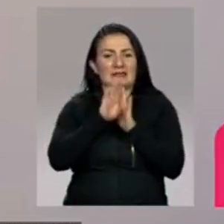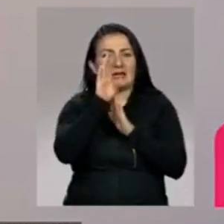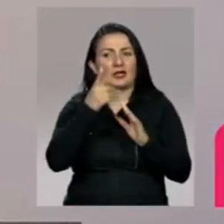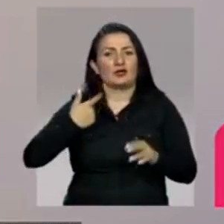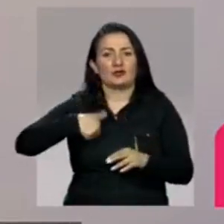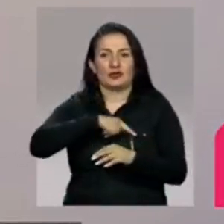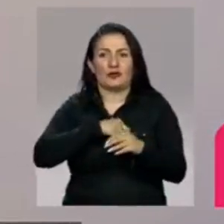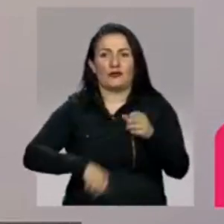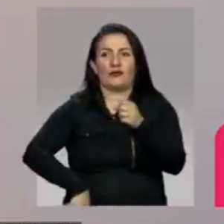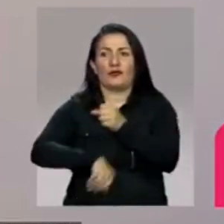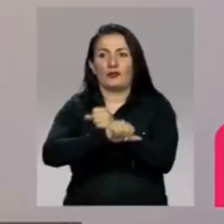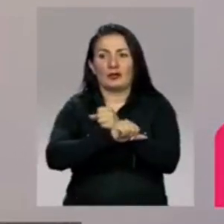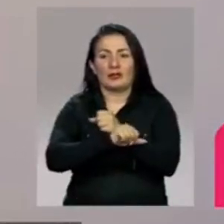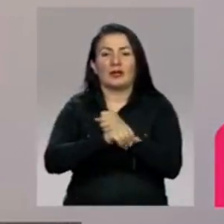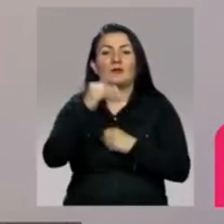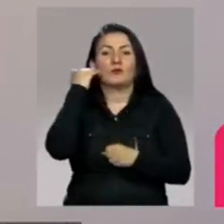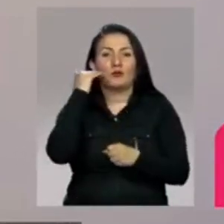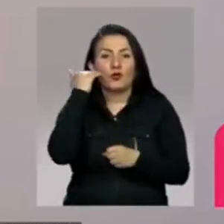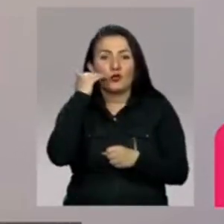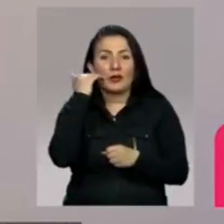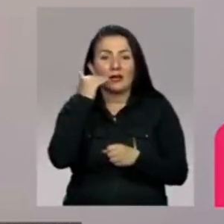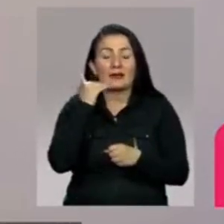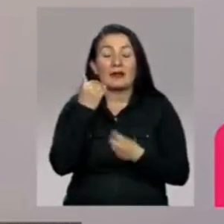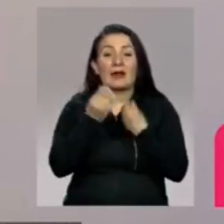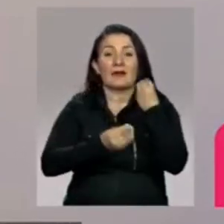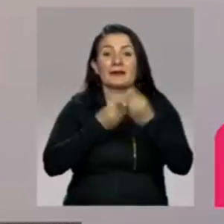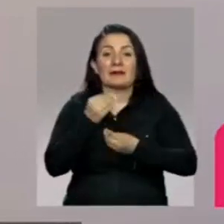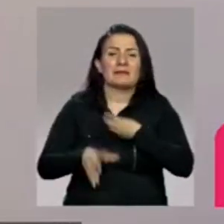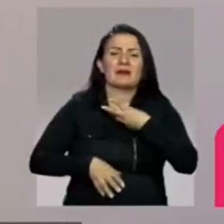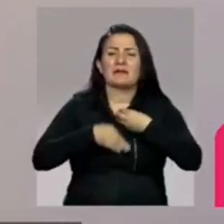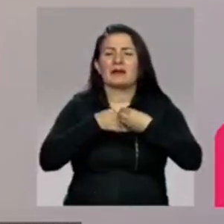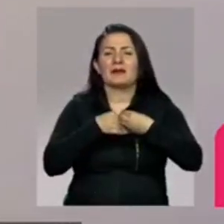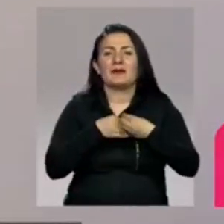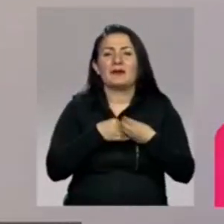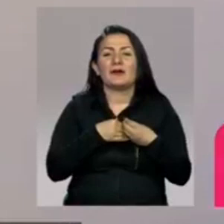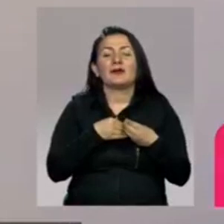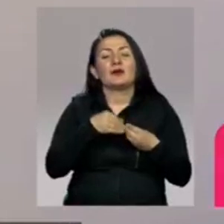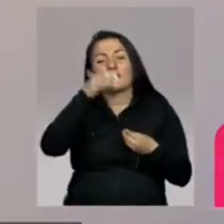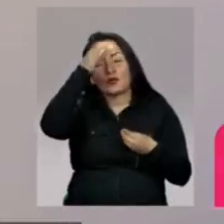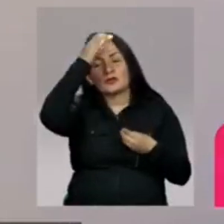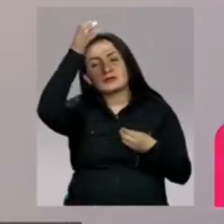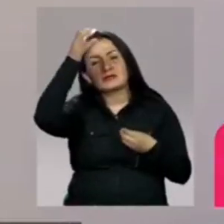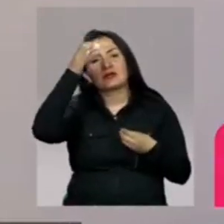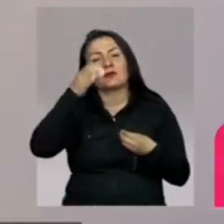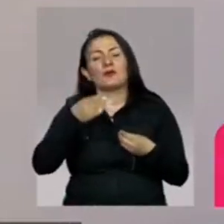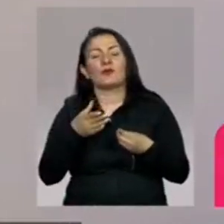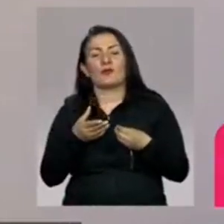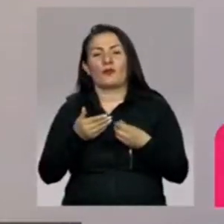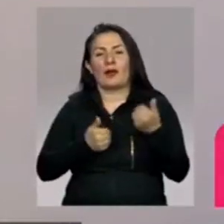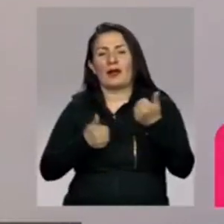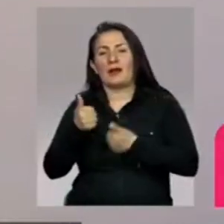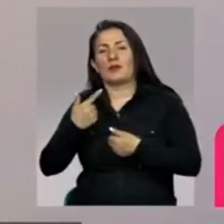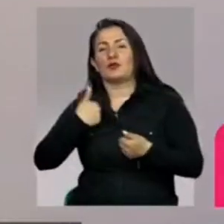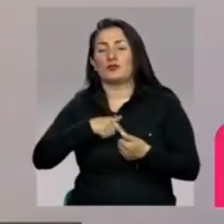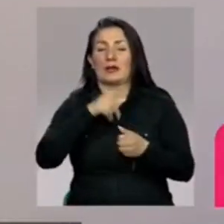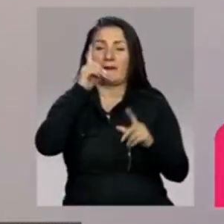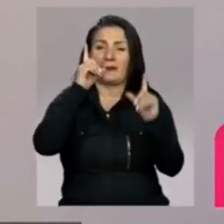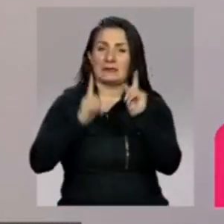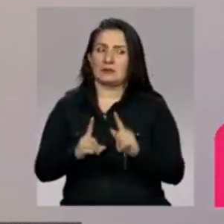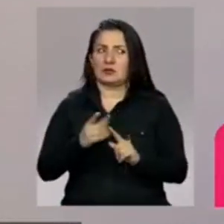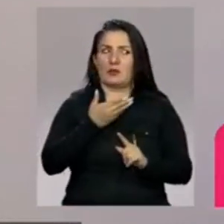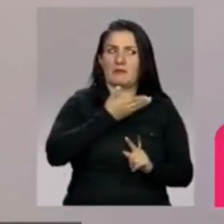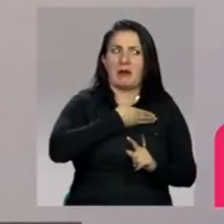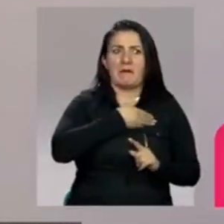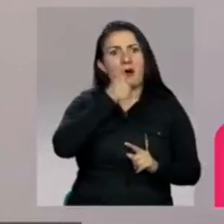como futbolistas, como mujeres. Si esto le agregamos además el concepto de, o el hecho de poder decidir si quiero ser mamá o